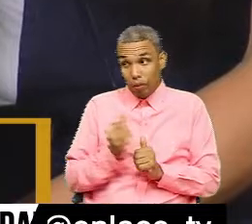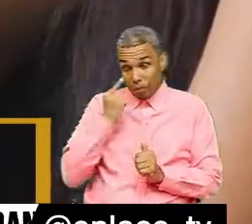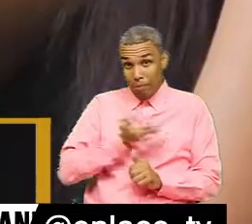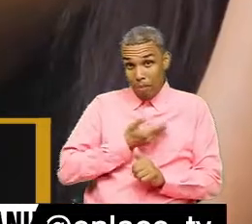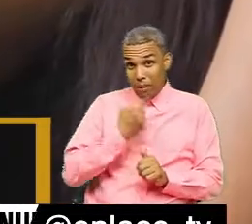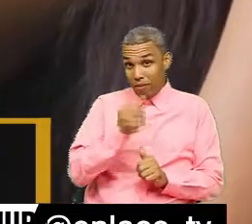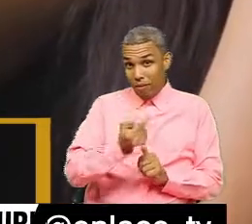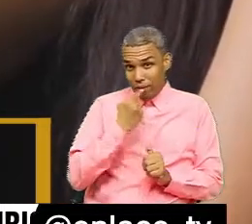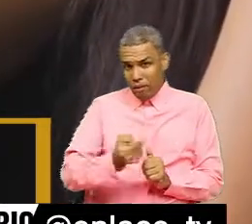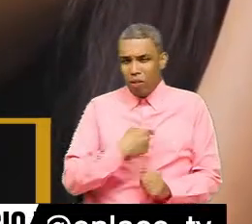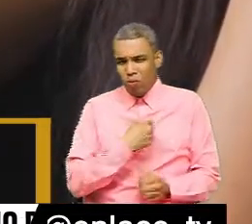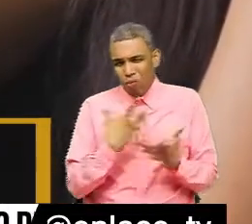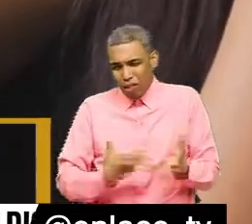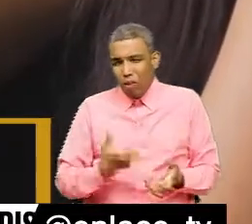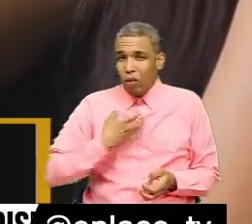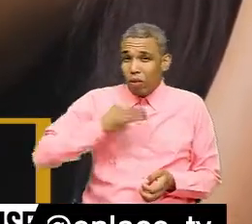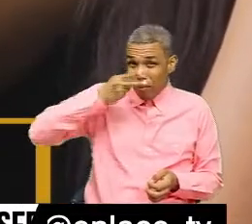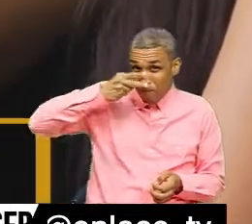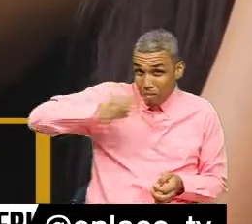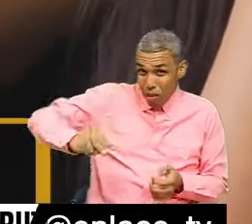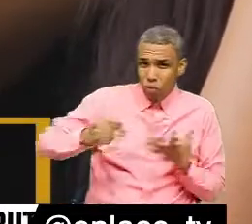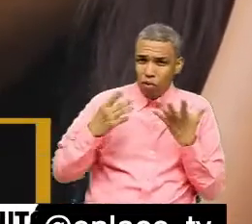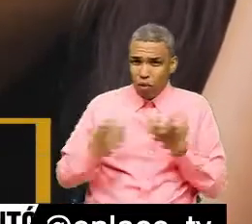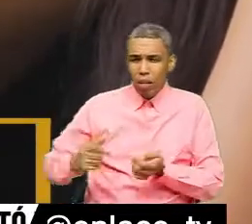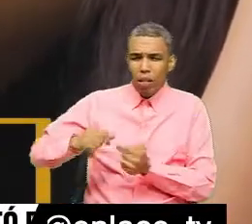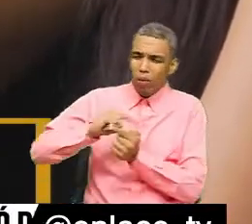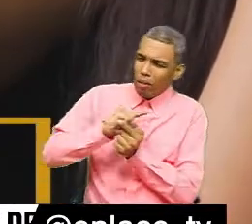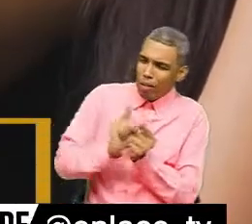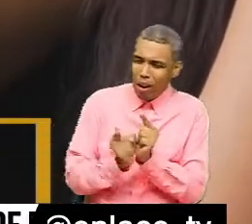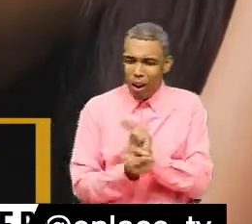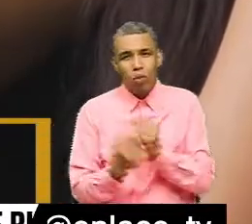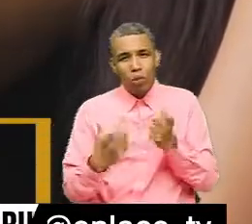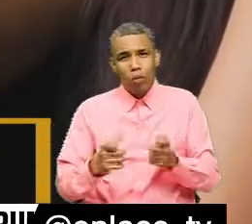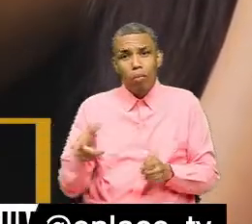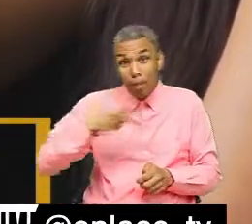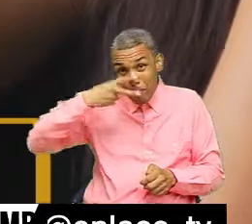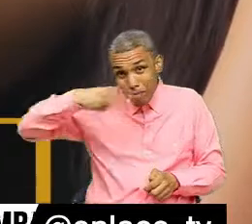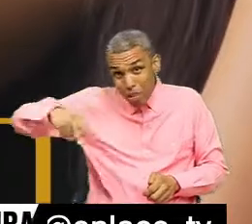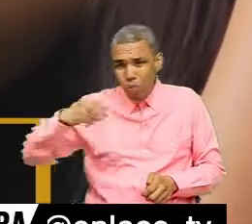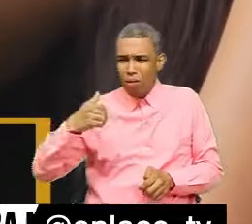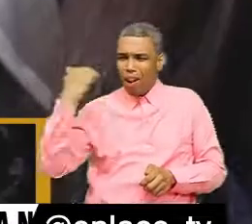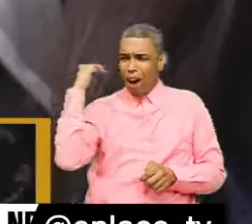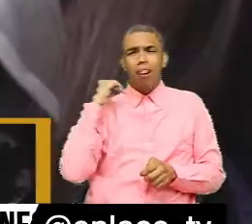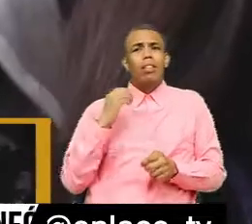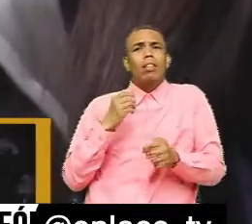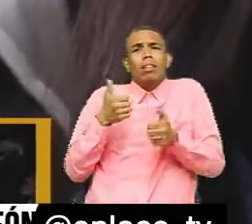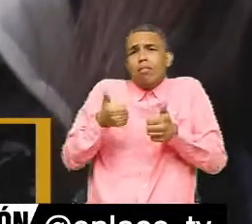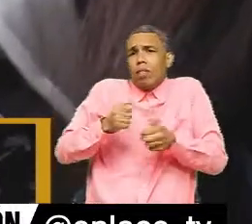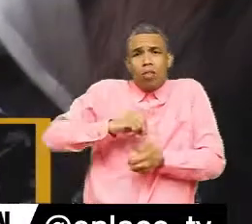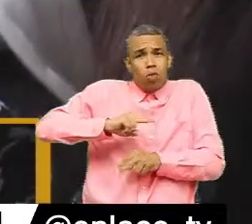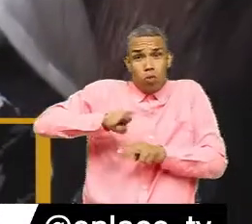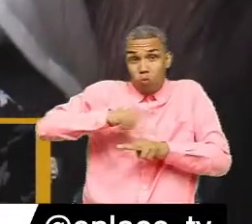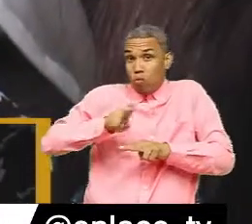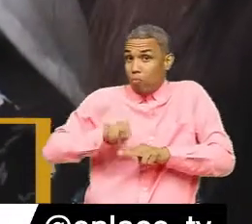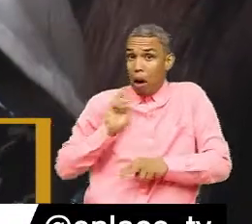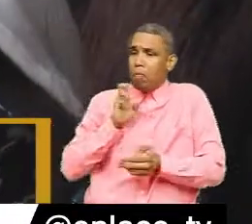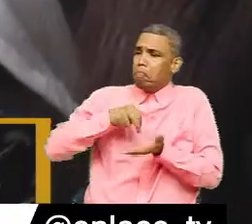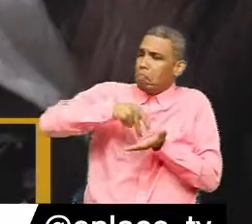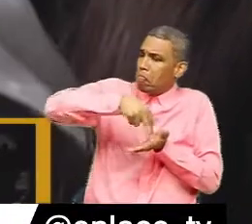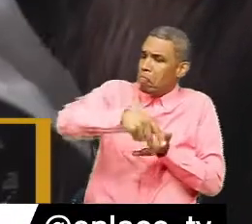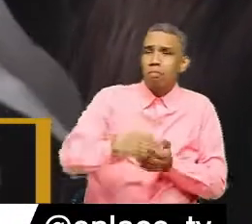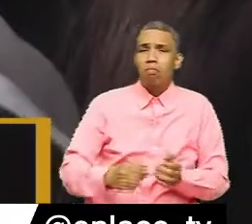Entonces, mi hijo era un niño totalmente normal, que se movía, que desde que empezó, a pesar de